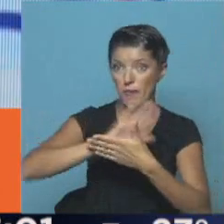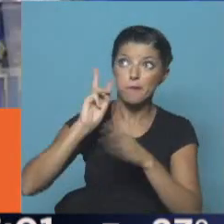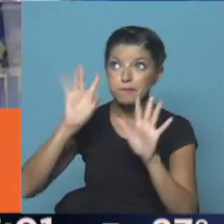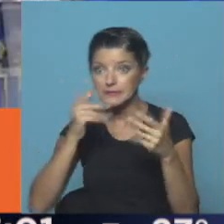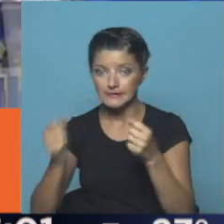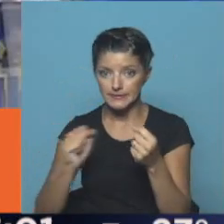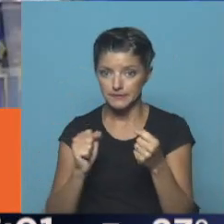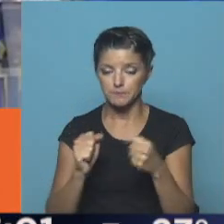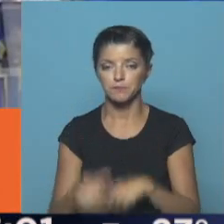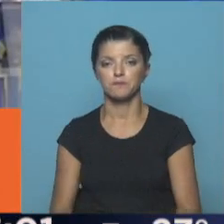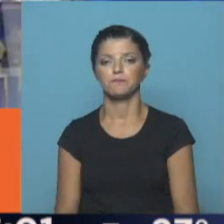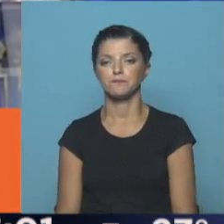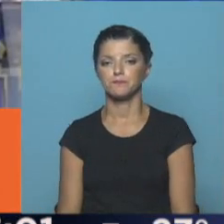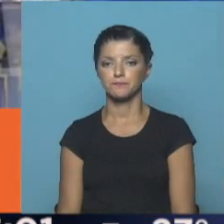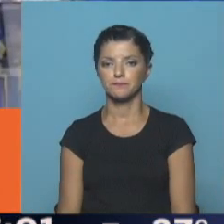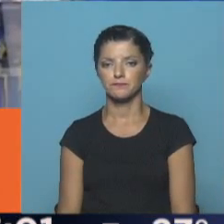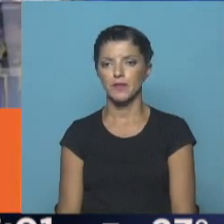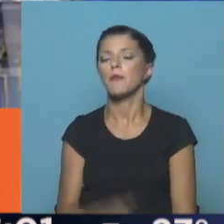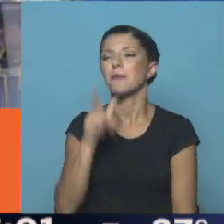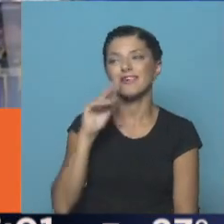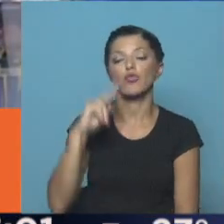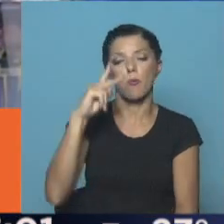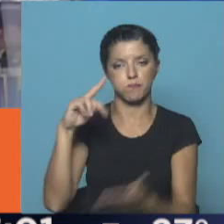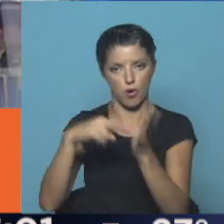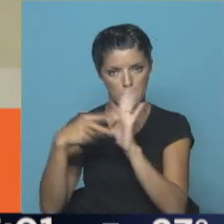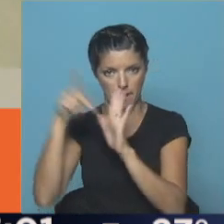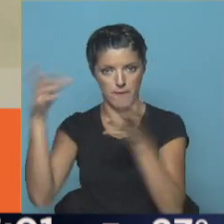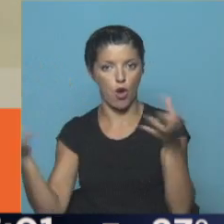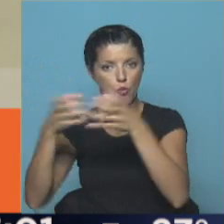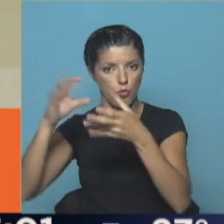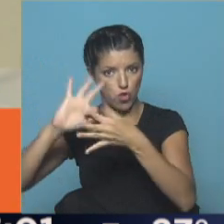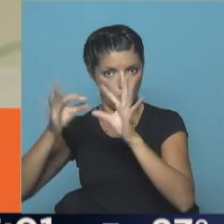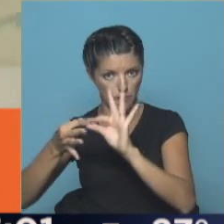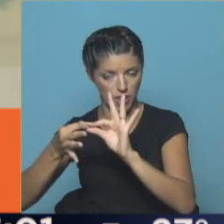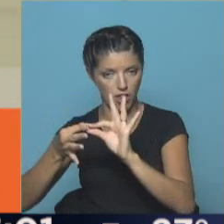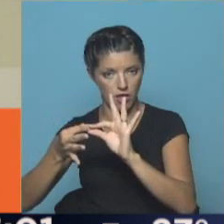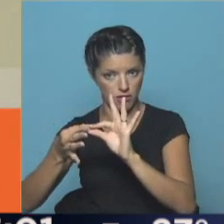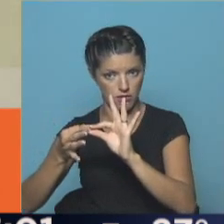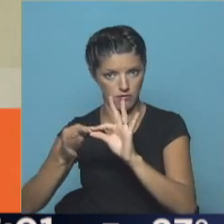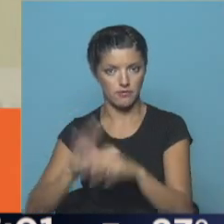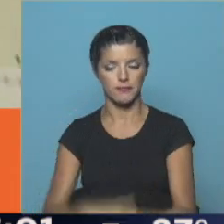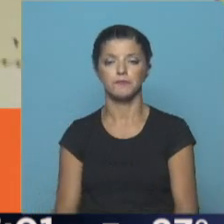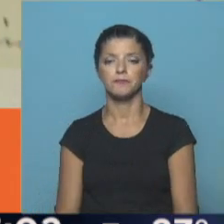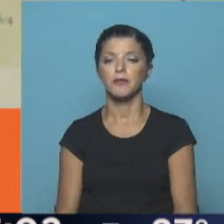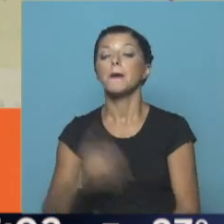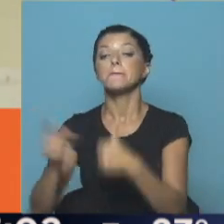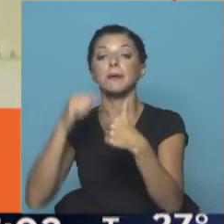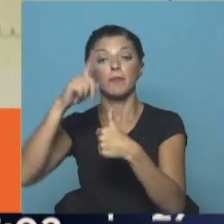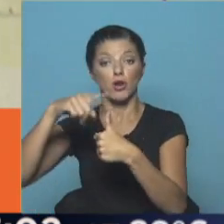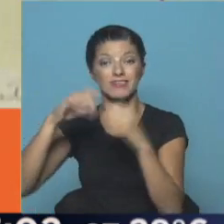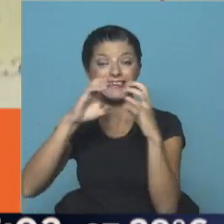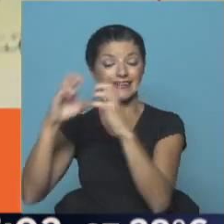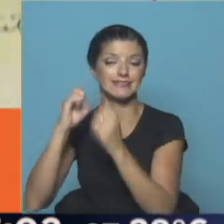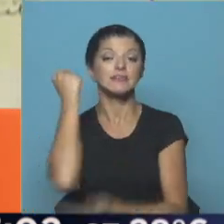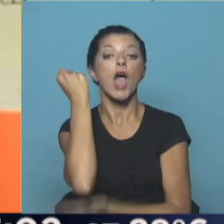Sí, me parece un doble conflicto en esto para la Unión Europea que también está pendiente de resolución. Por un lado, el tema de la crisis